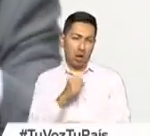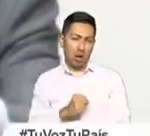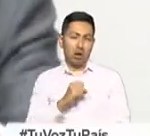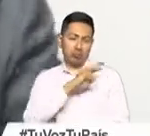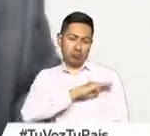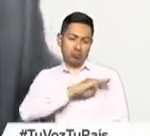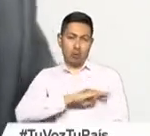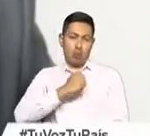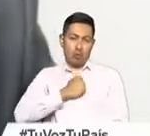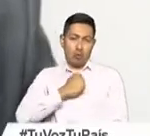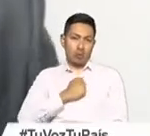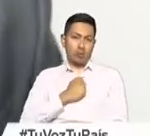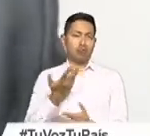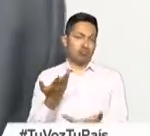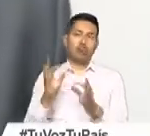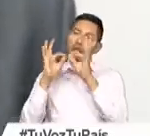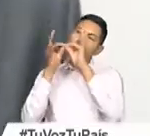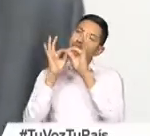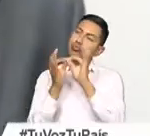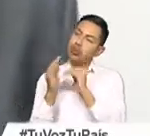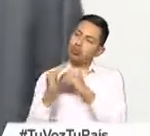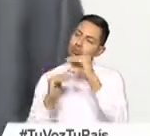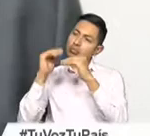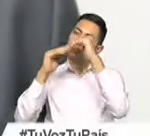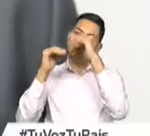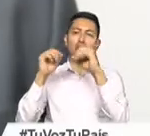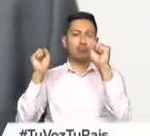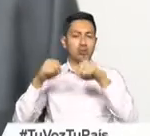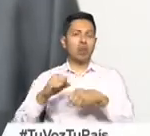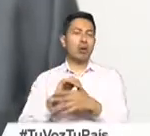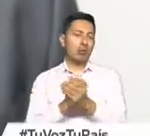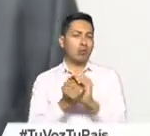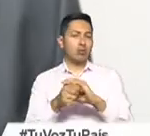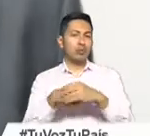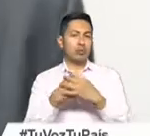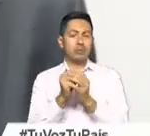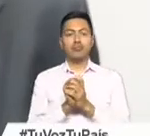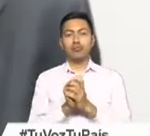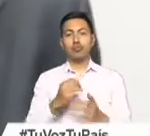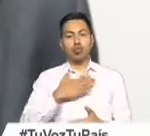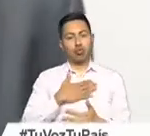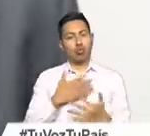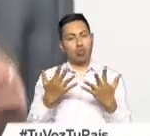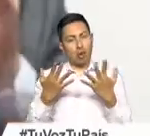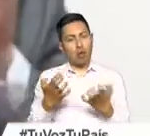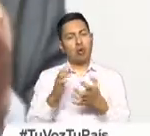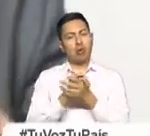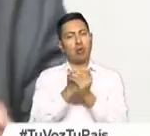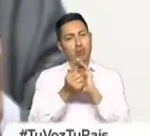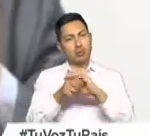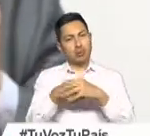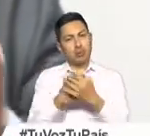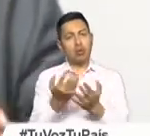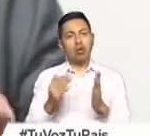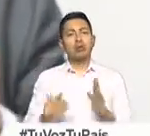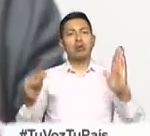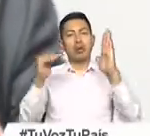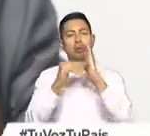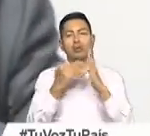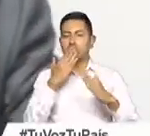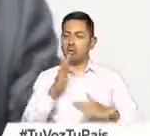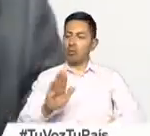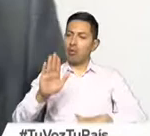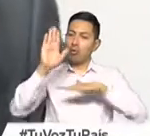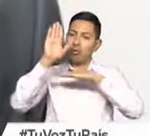utilizadas, aprovechadas para el programa Casa para Todos. Yo quiero aprovechar esta ocasión para reiterar el compromiso de